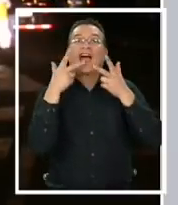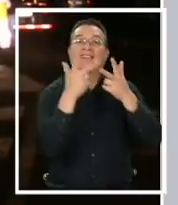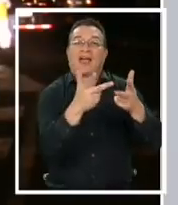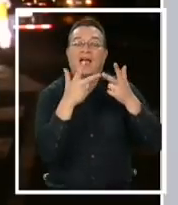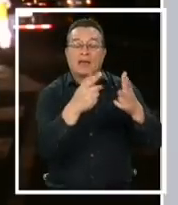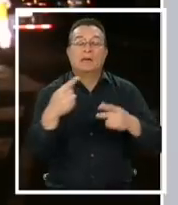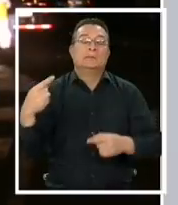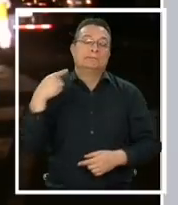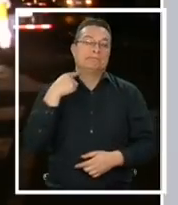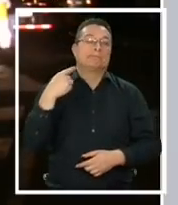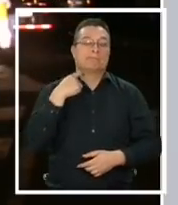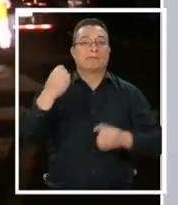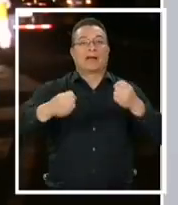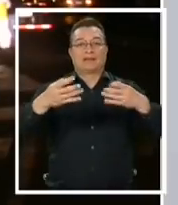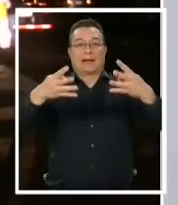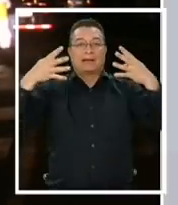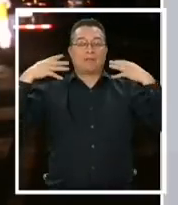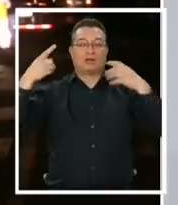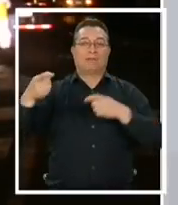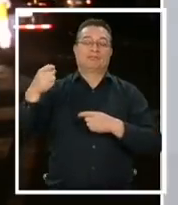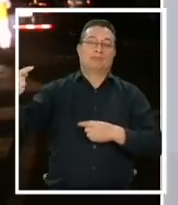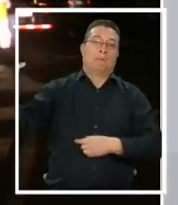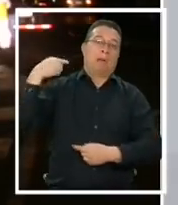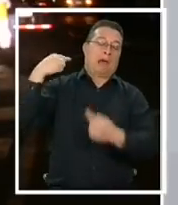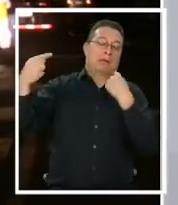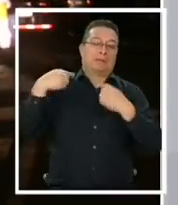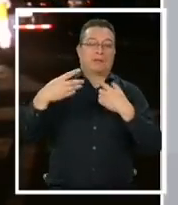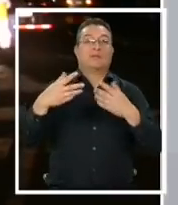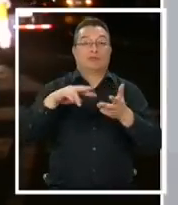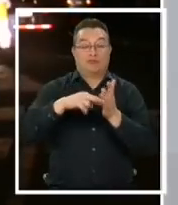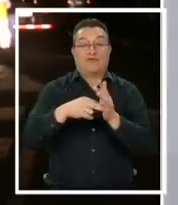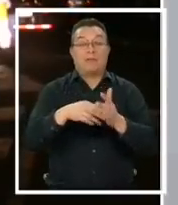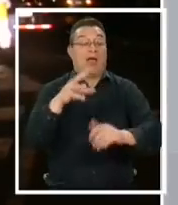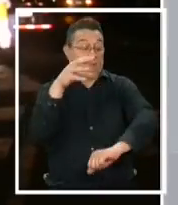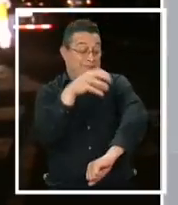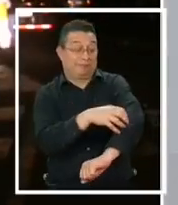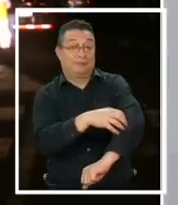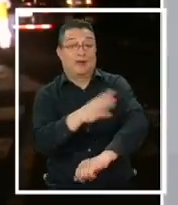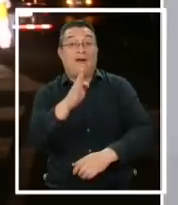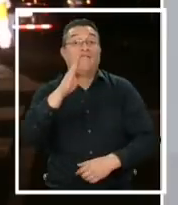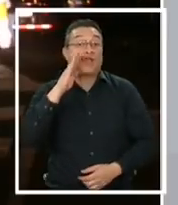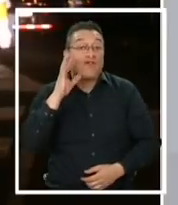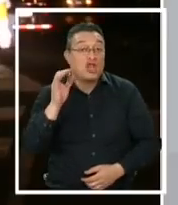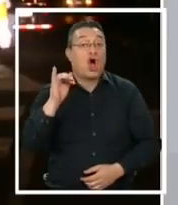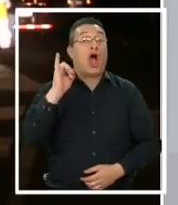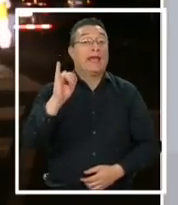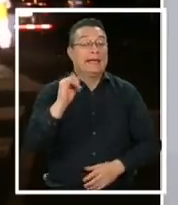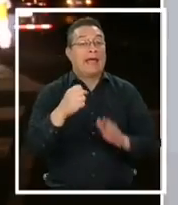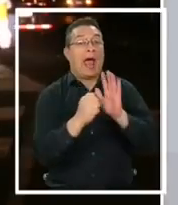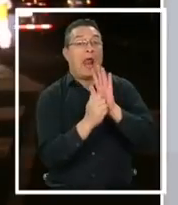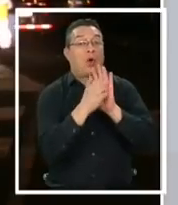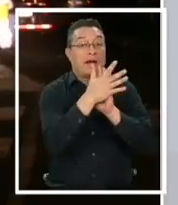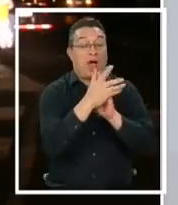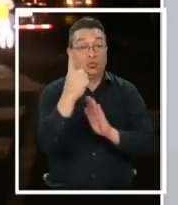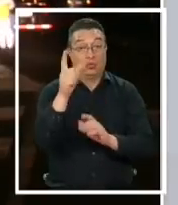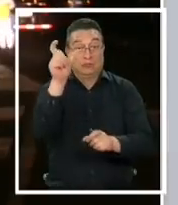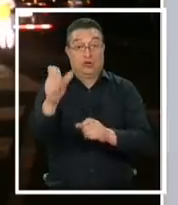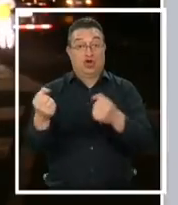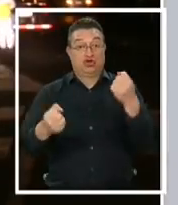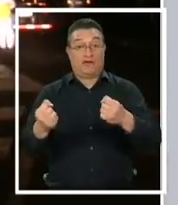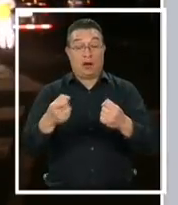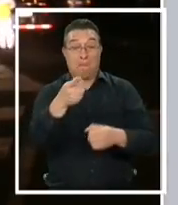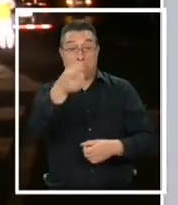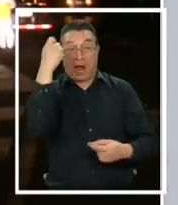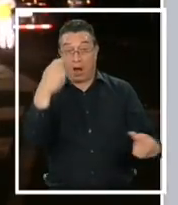afectado lamentablemente a camioneros en las zonas de conflicto. Por ejemplo, en la región del Biobío y la Araucanía. Recordemos que hay un conductor que recibió un impacto